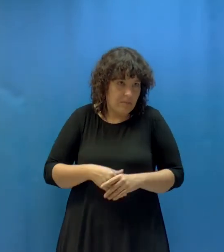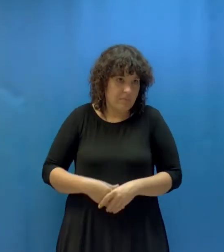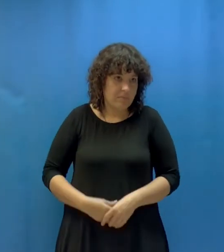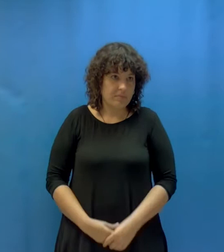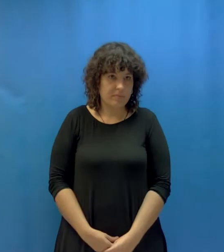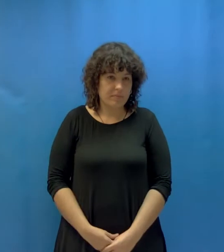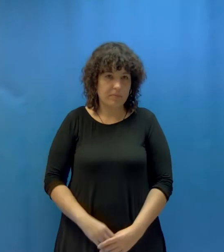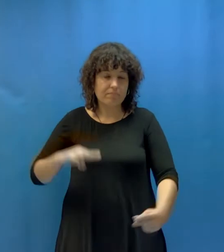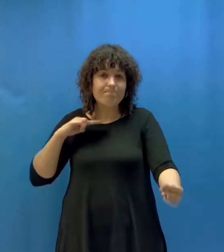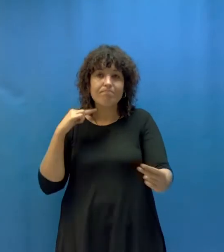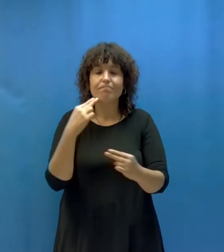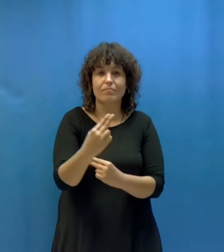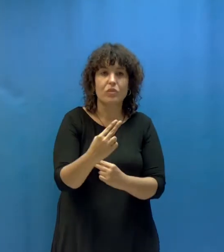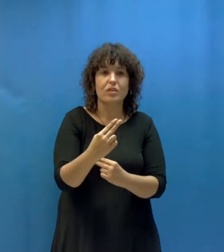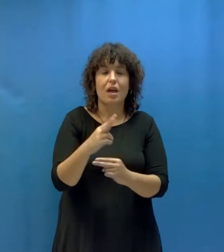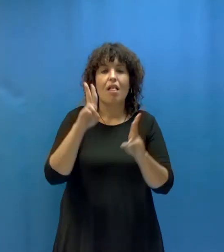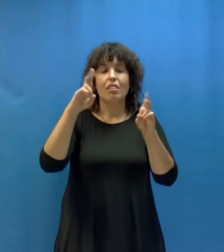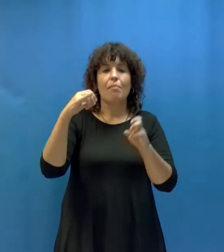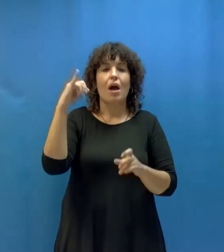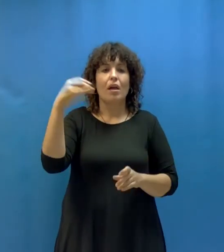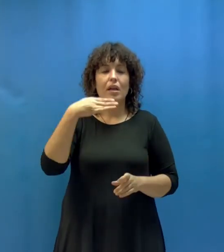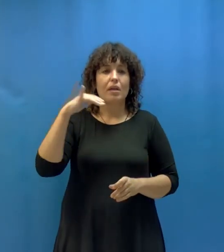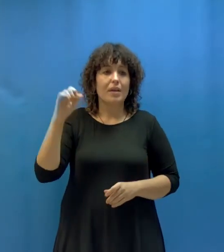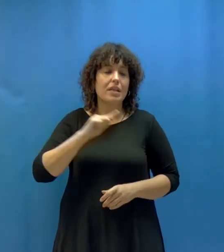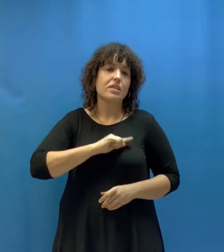Para contestar sobre el IBI, señor Lorenzo.